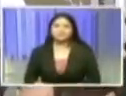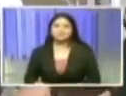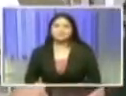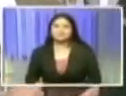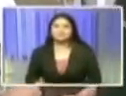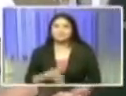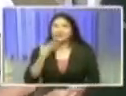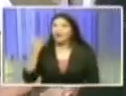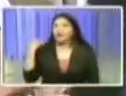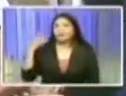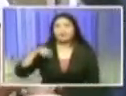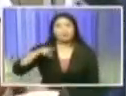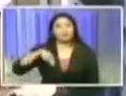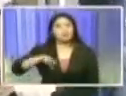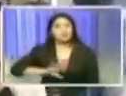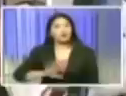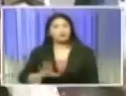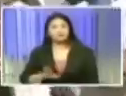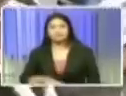Nunca antes.